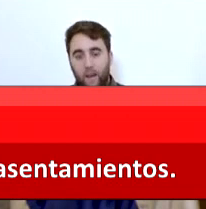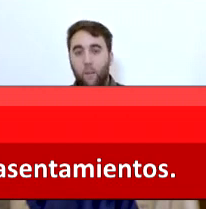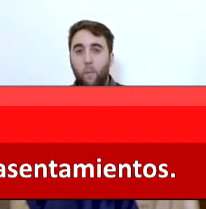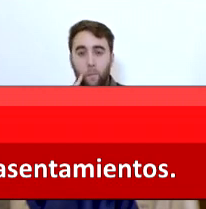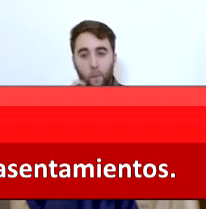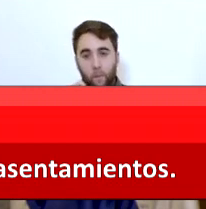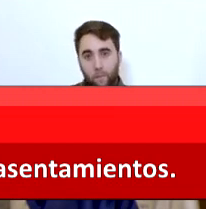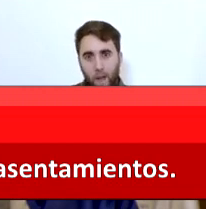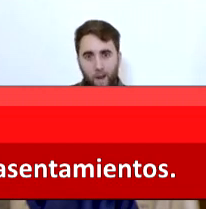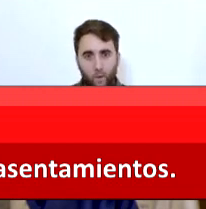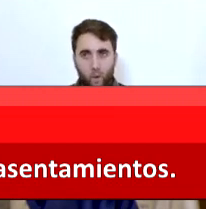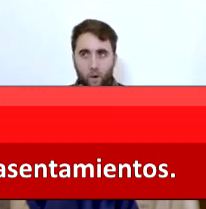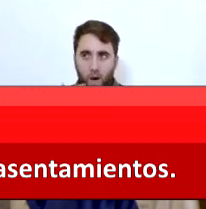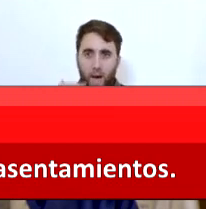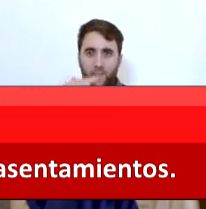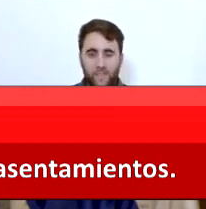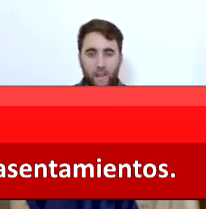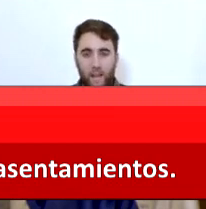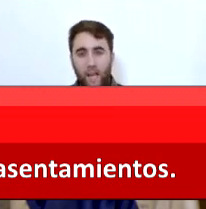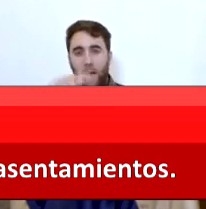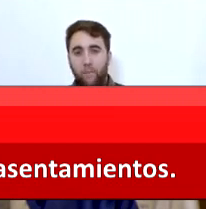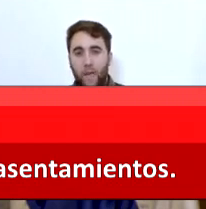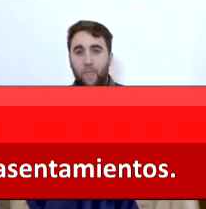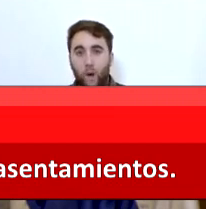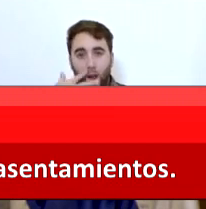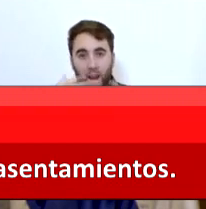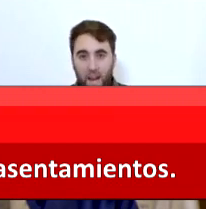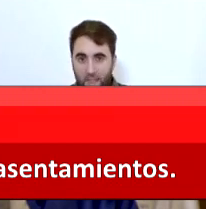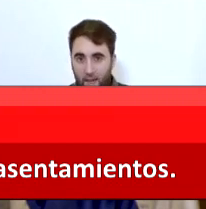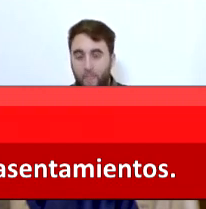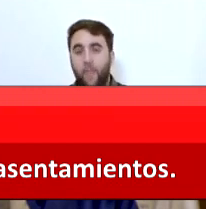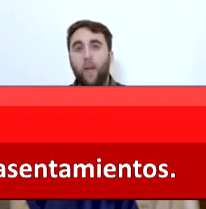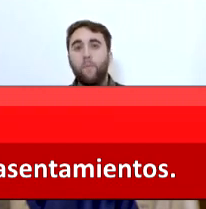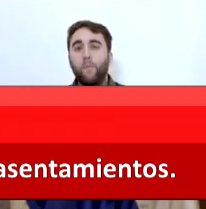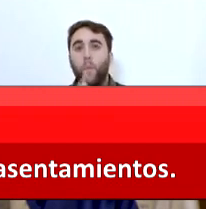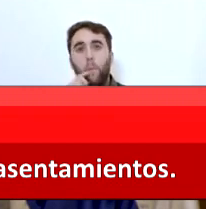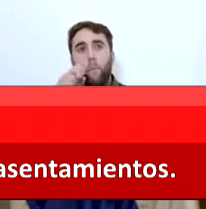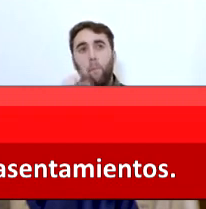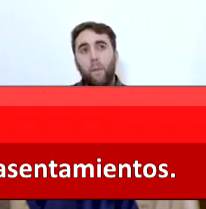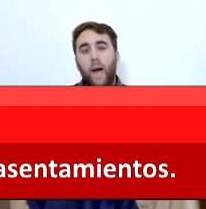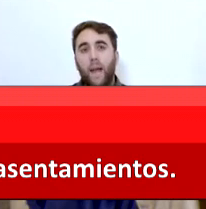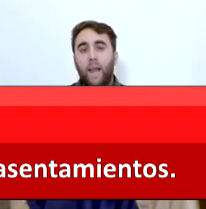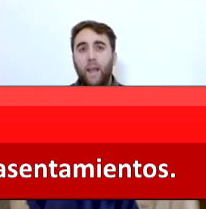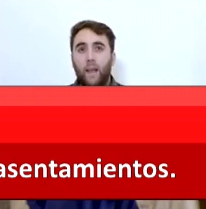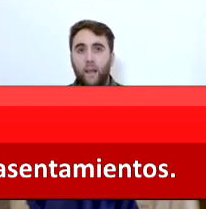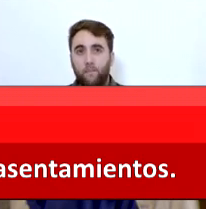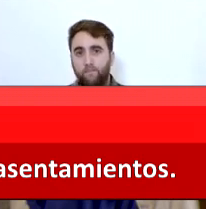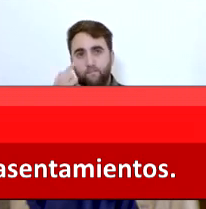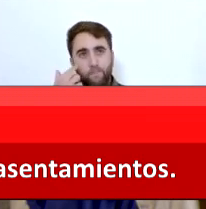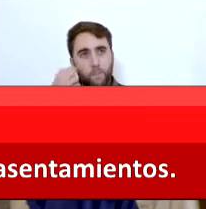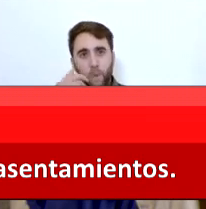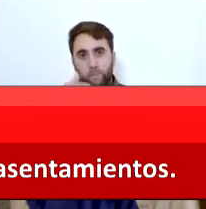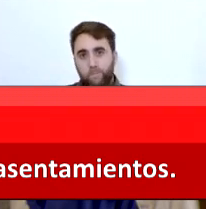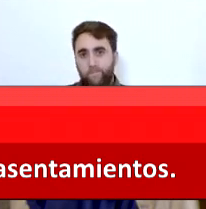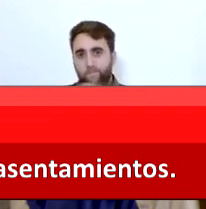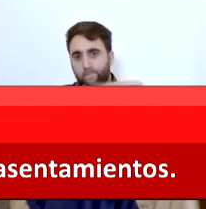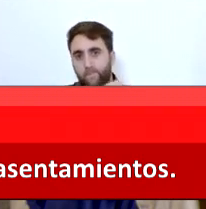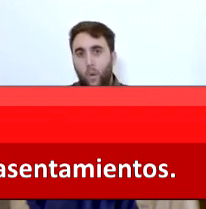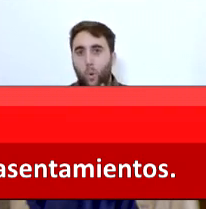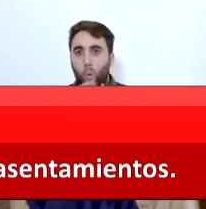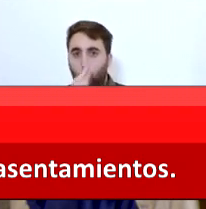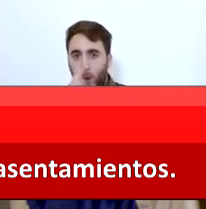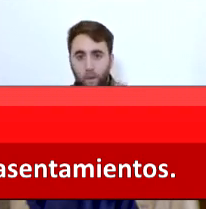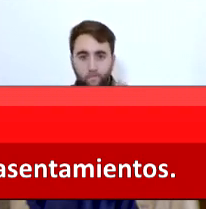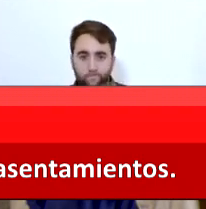van a avanzar cambiando realidades que es un plan descentralizado como nos gusta es un